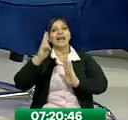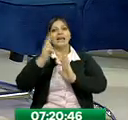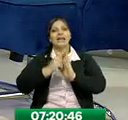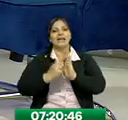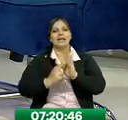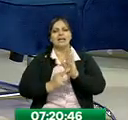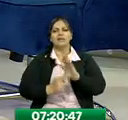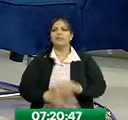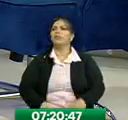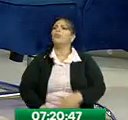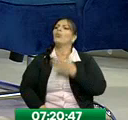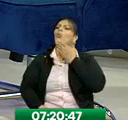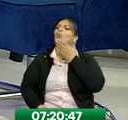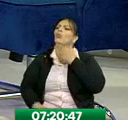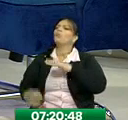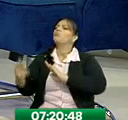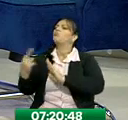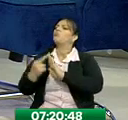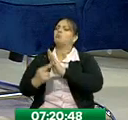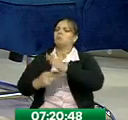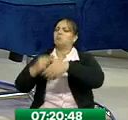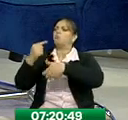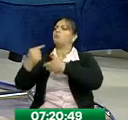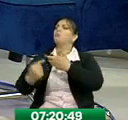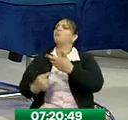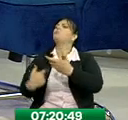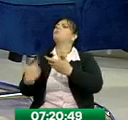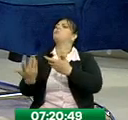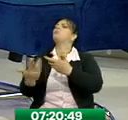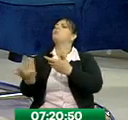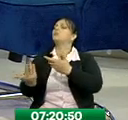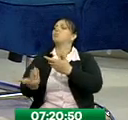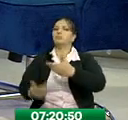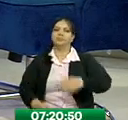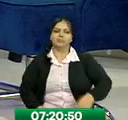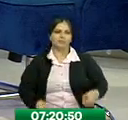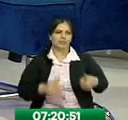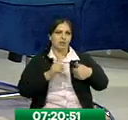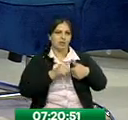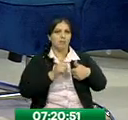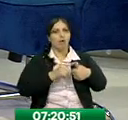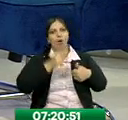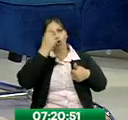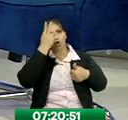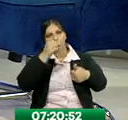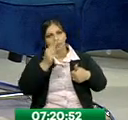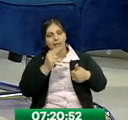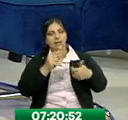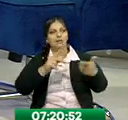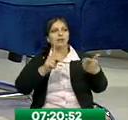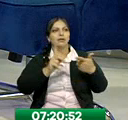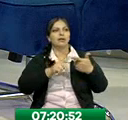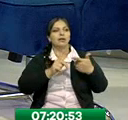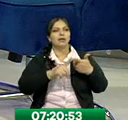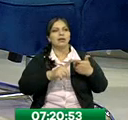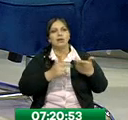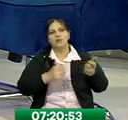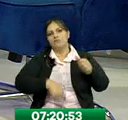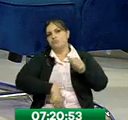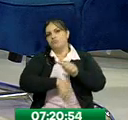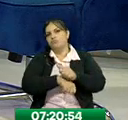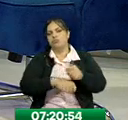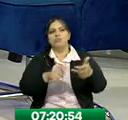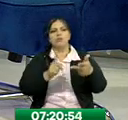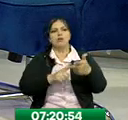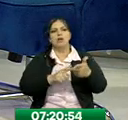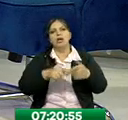los requisitos básicos, los esenciales? Hay requisitos en la parte hotelera, en la infraestructura deportiva, en la viabilidad,